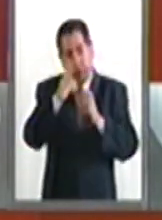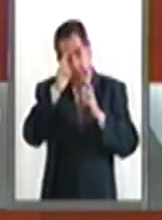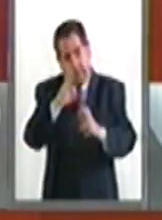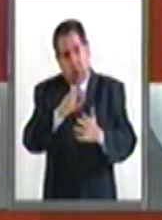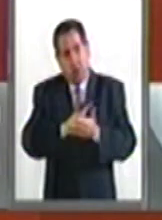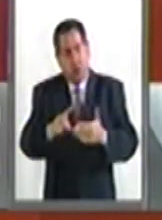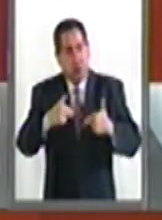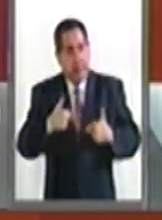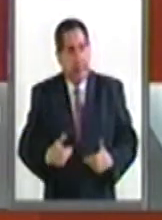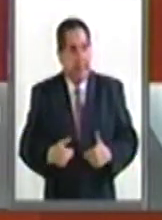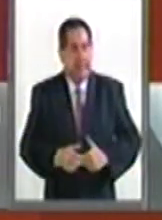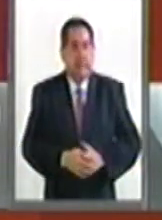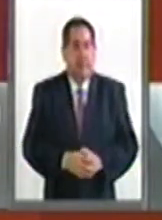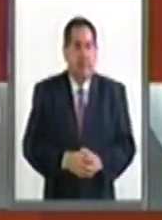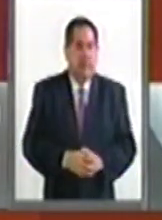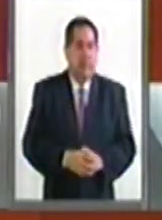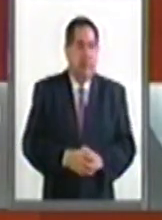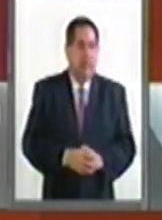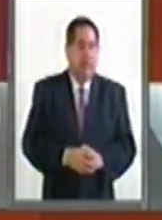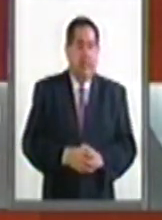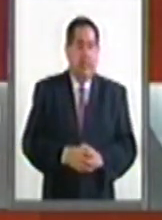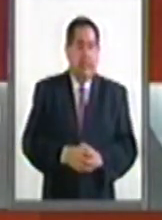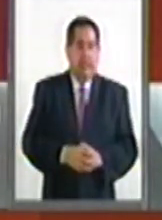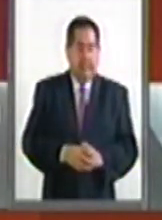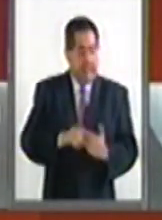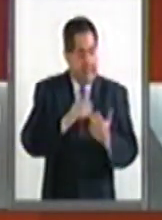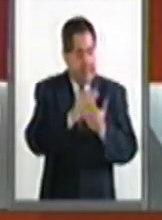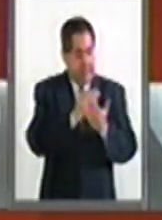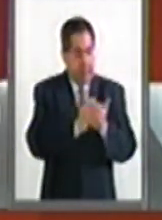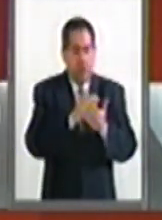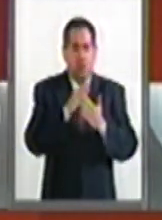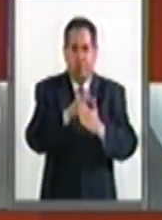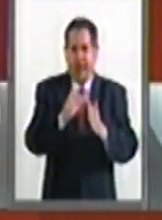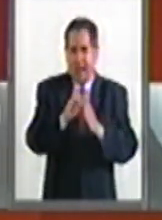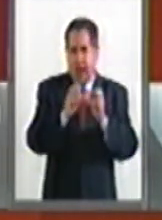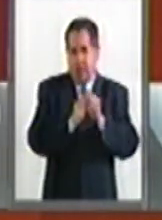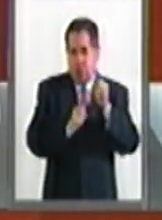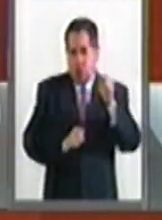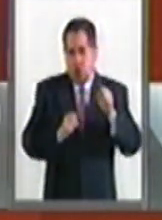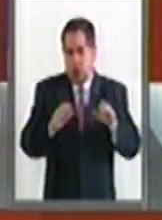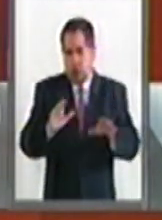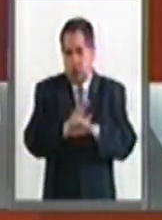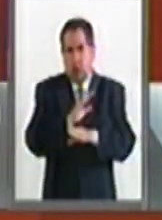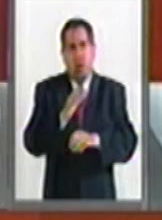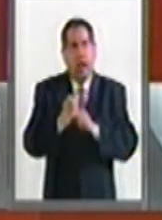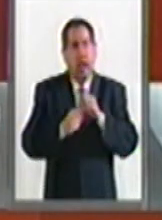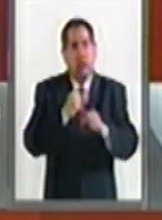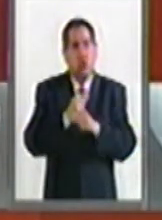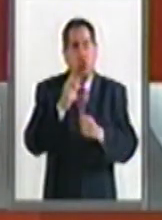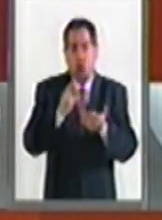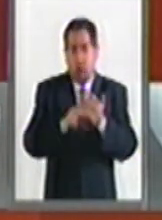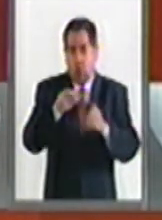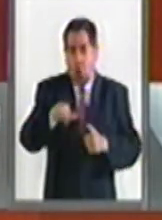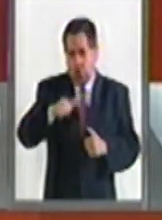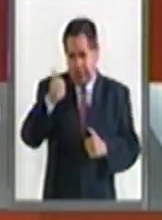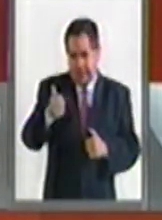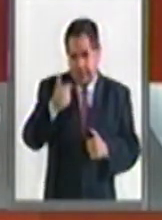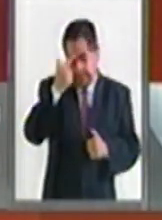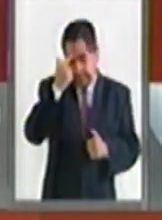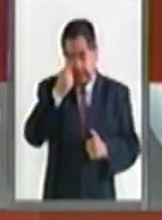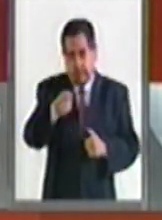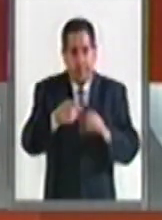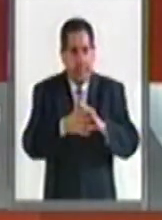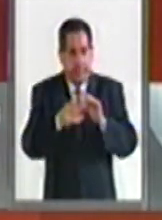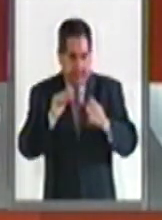humanos. En la guía conceptual sobre el cambio constitucional del 2011, que esa